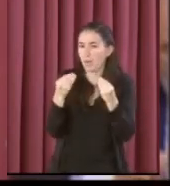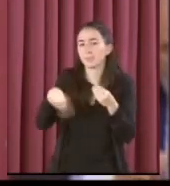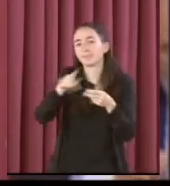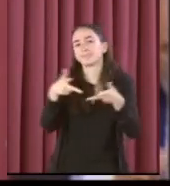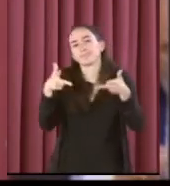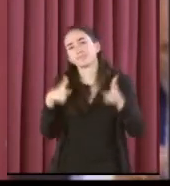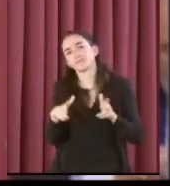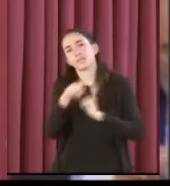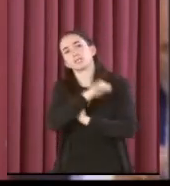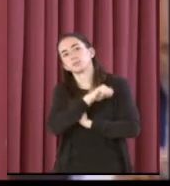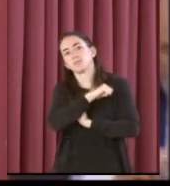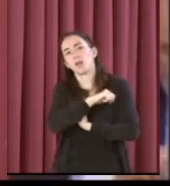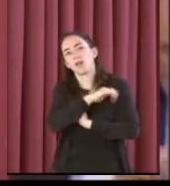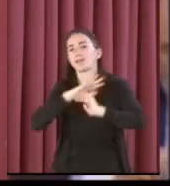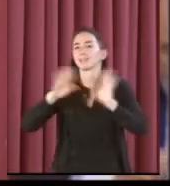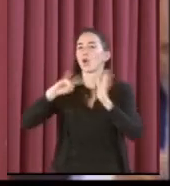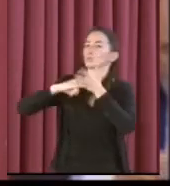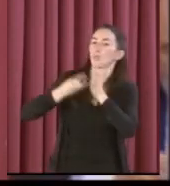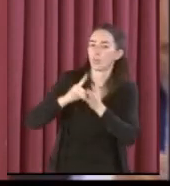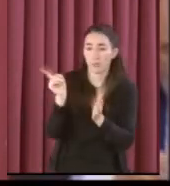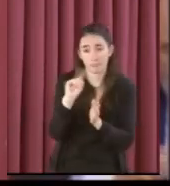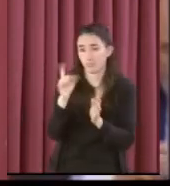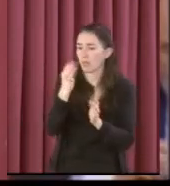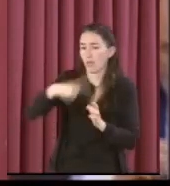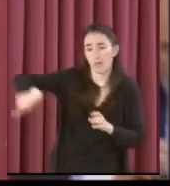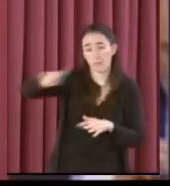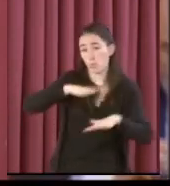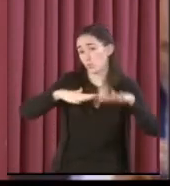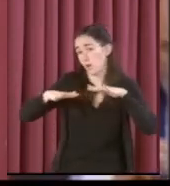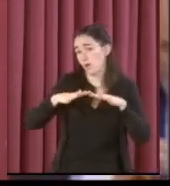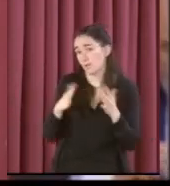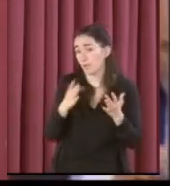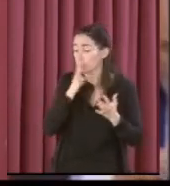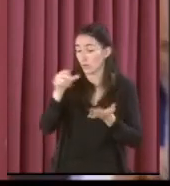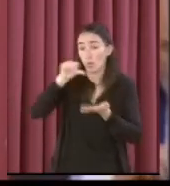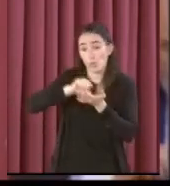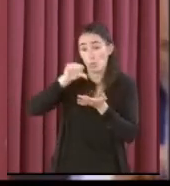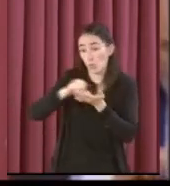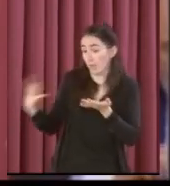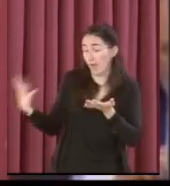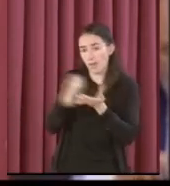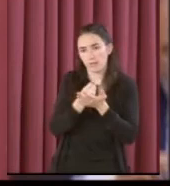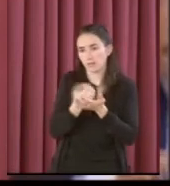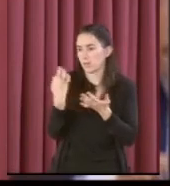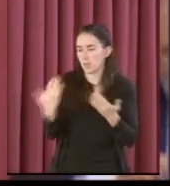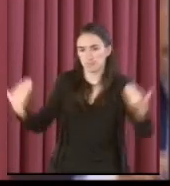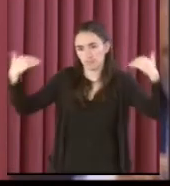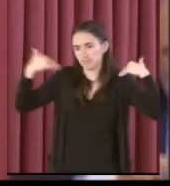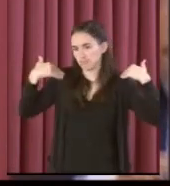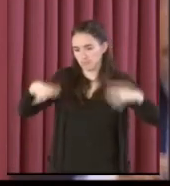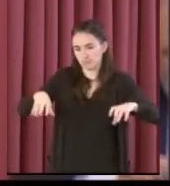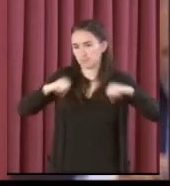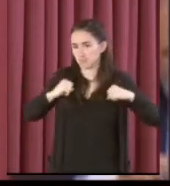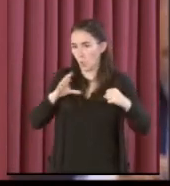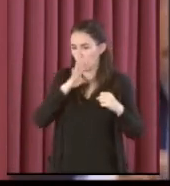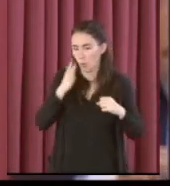esperar, porque la solución no va a venir de arriba. Las ciudades, en este reto, vamos a jugar un papel determinante, porque estamos